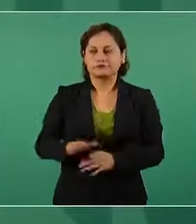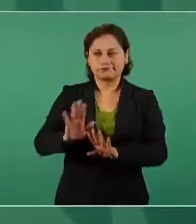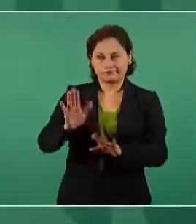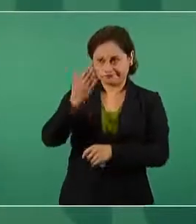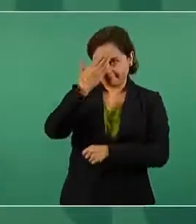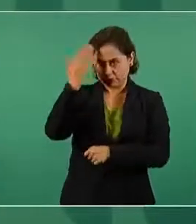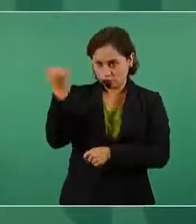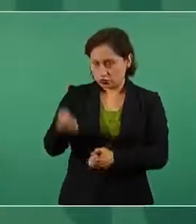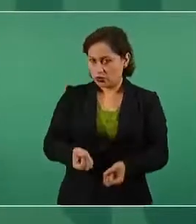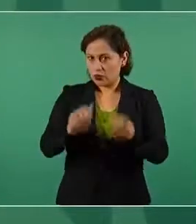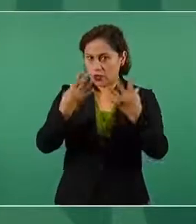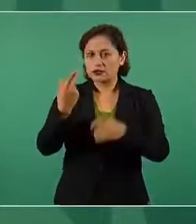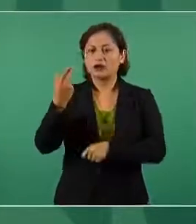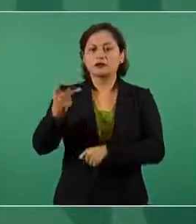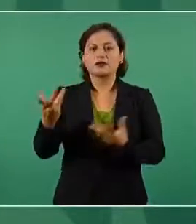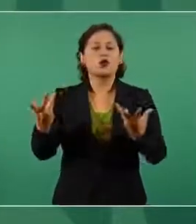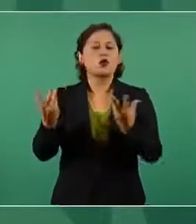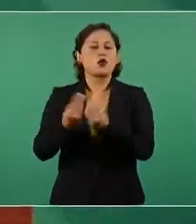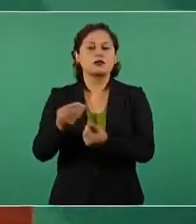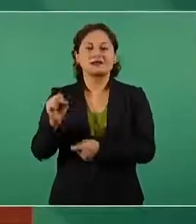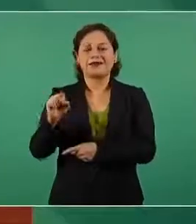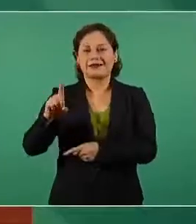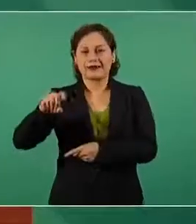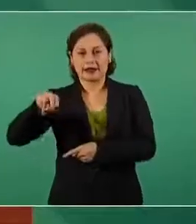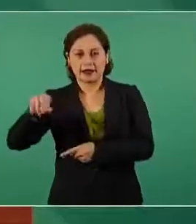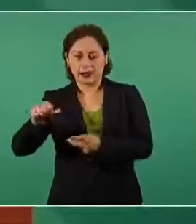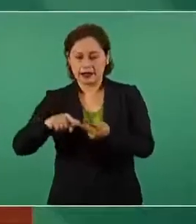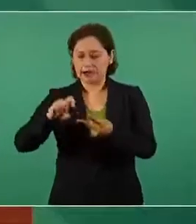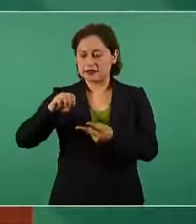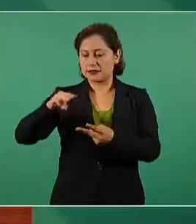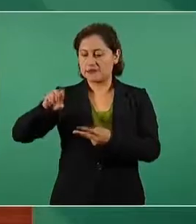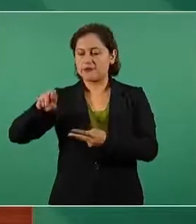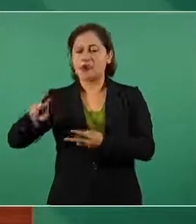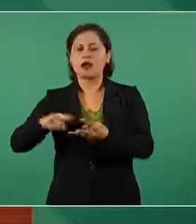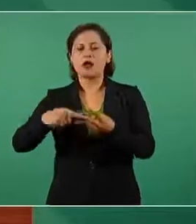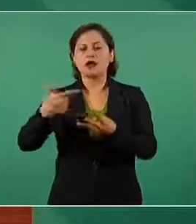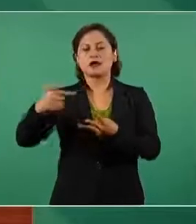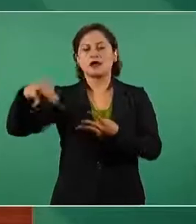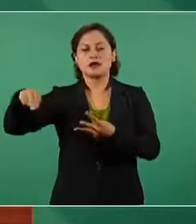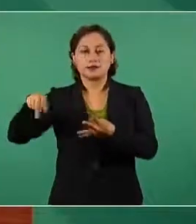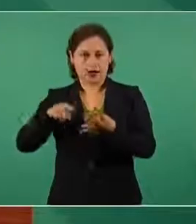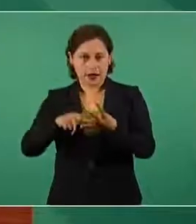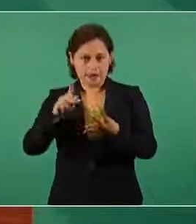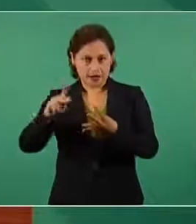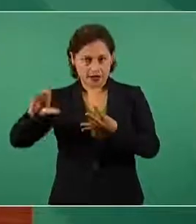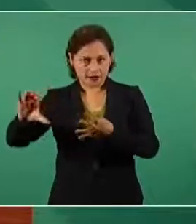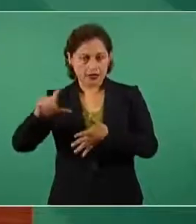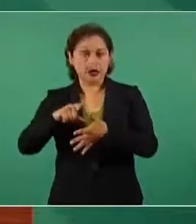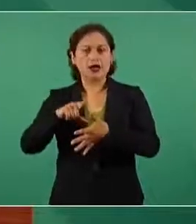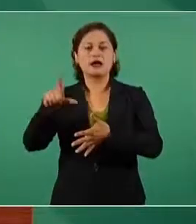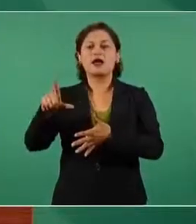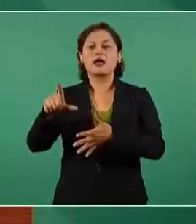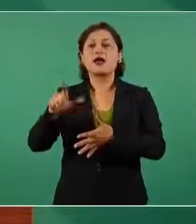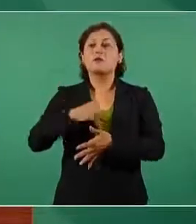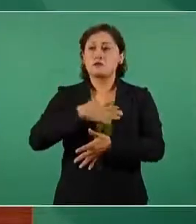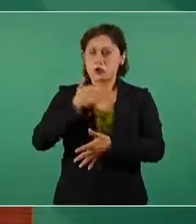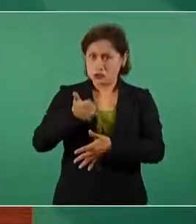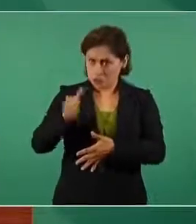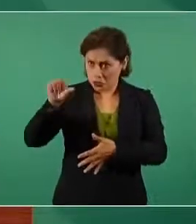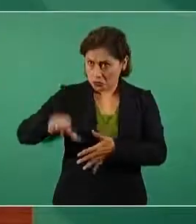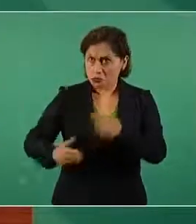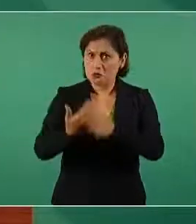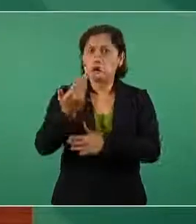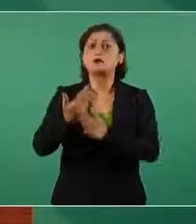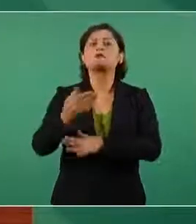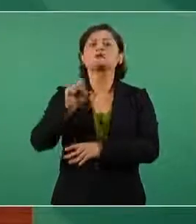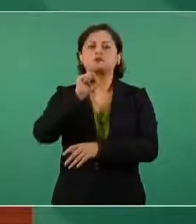Guardia Nacional, Marina, la Coordinación Nacional de Protección Civil, Bienestar también estaba ahí en la mañana, Servicios